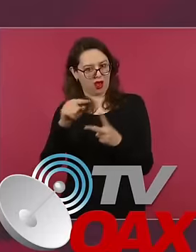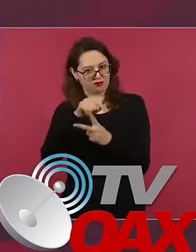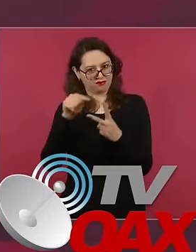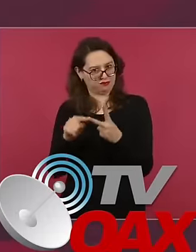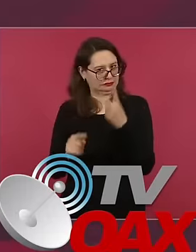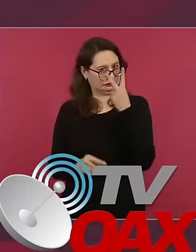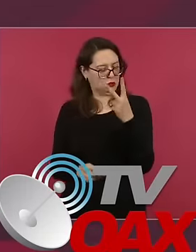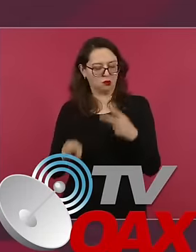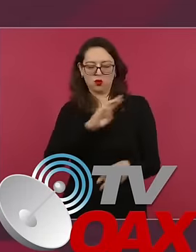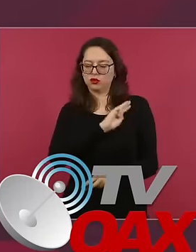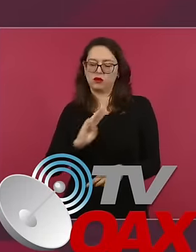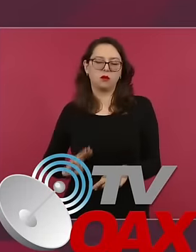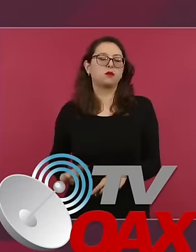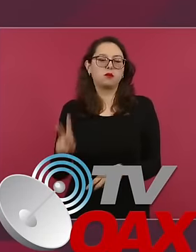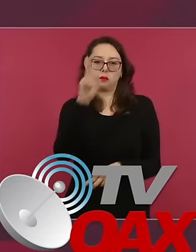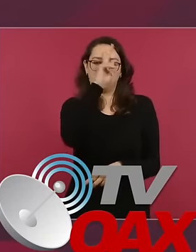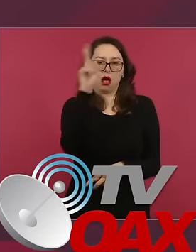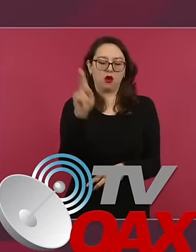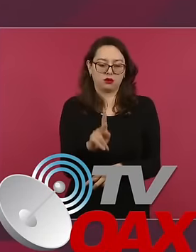Este es el Plan